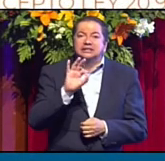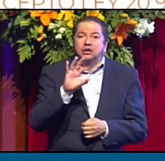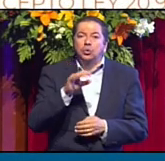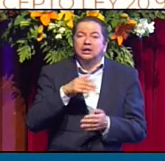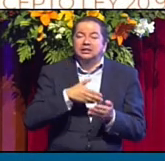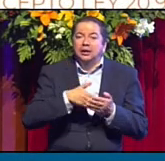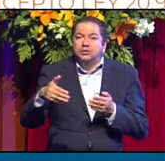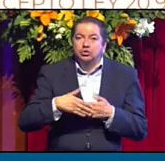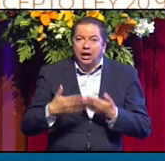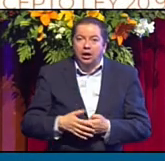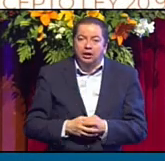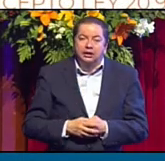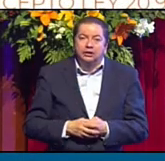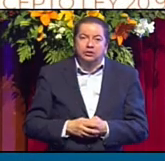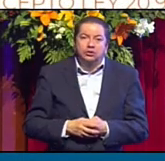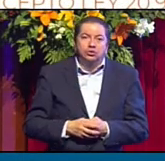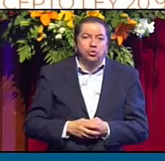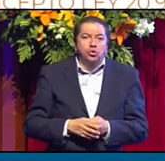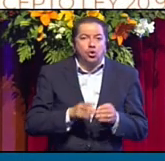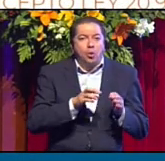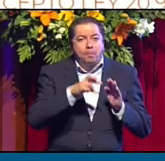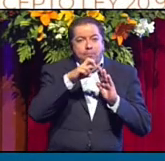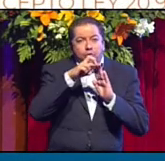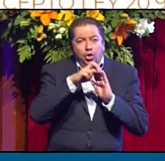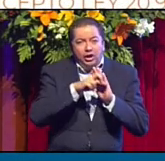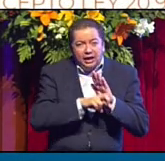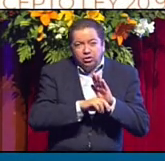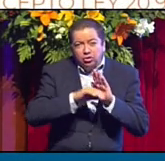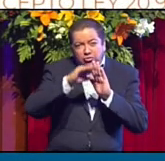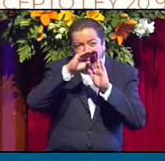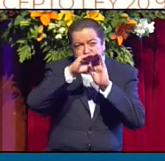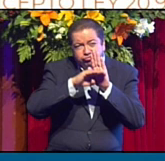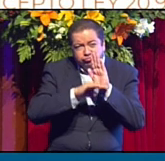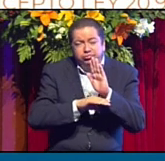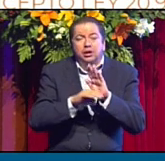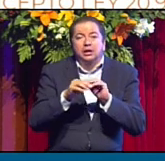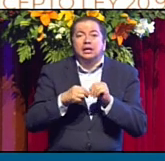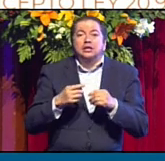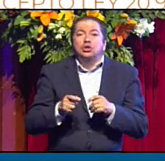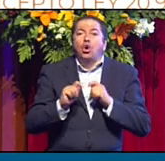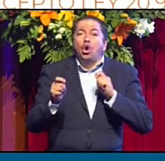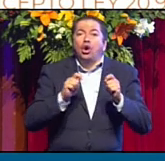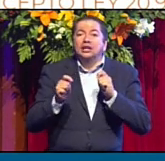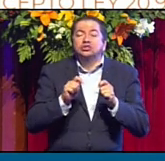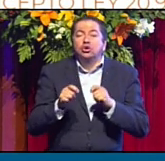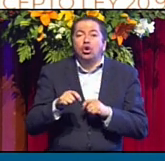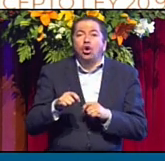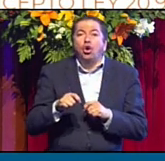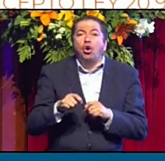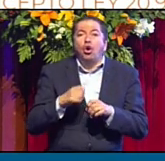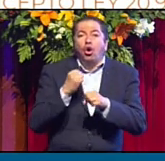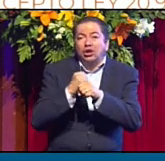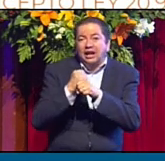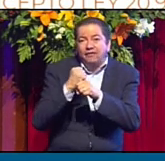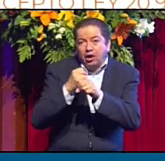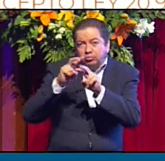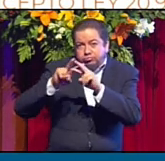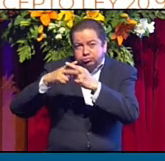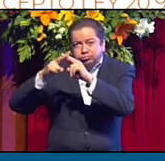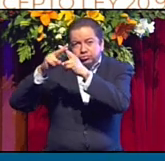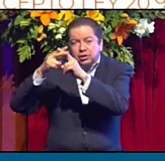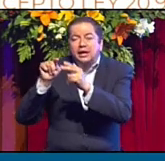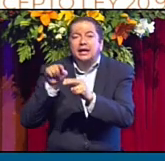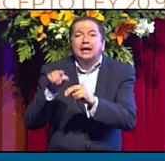millones, ya, pasamos a dirección de obras. Todos esos proyectos, la gestión de obras, la dirección de obras, nos permite reunir